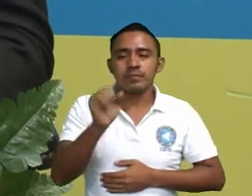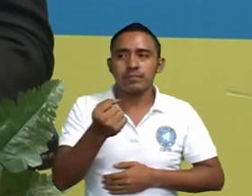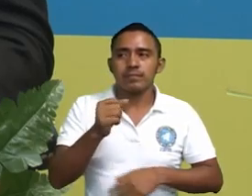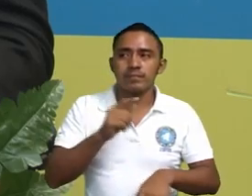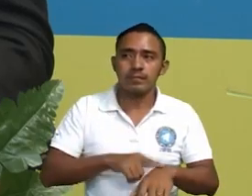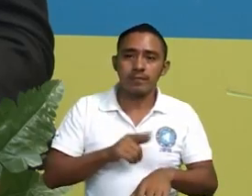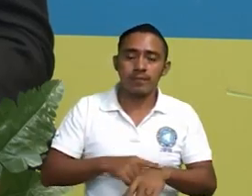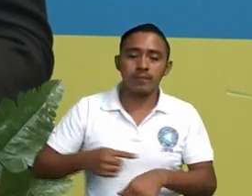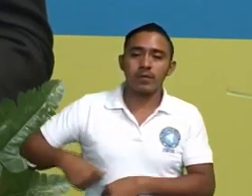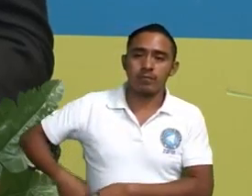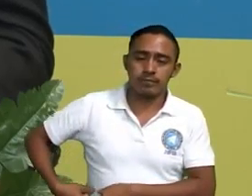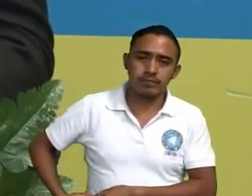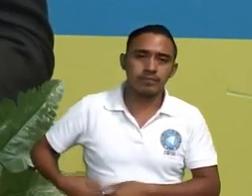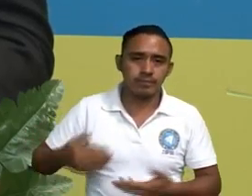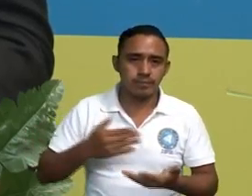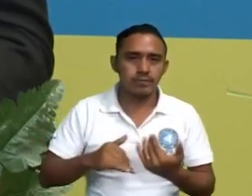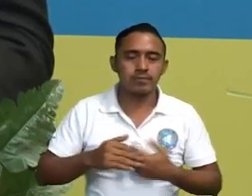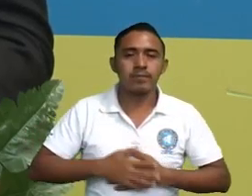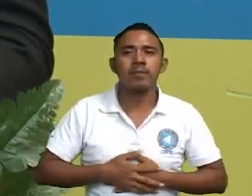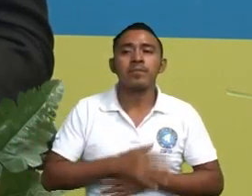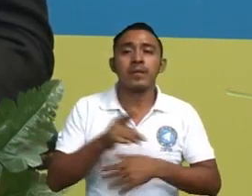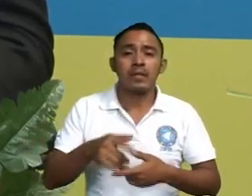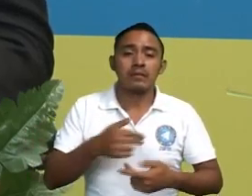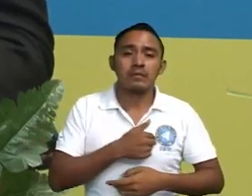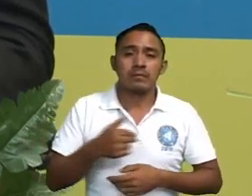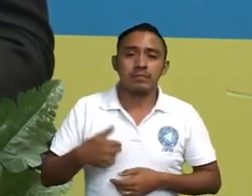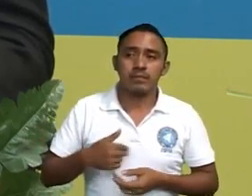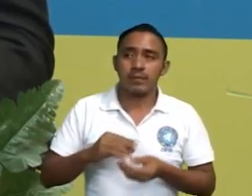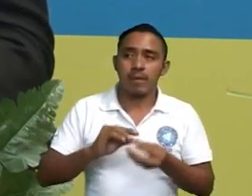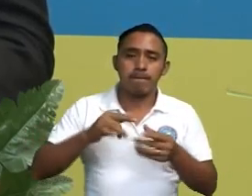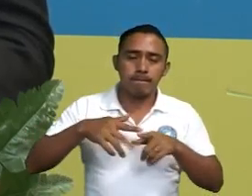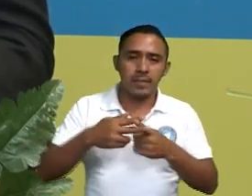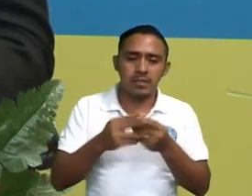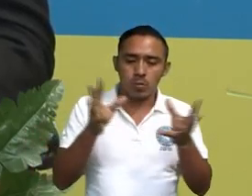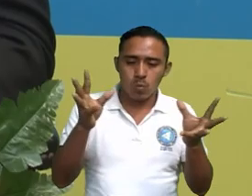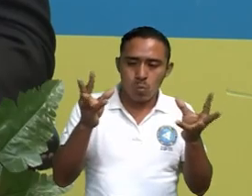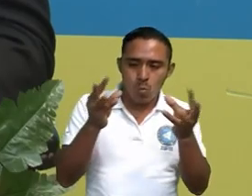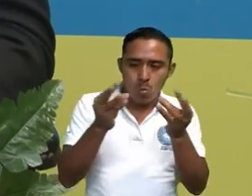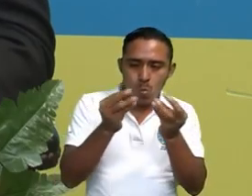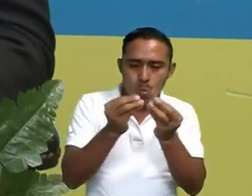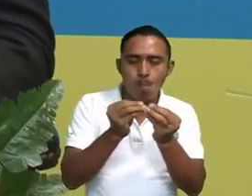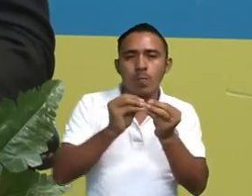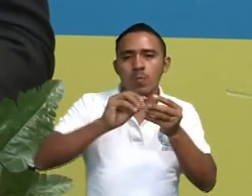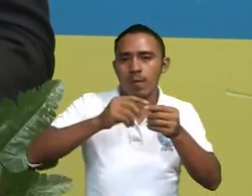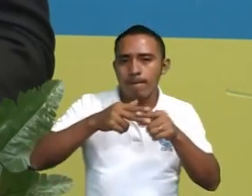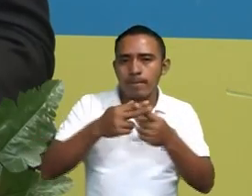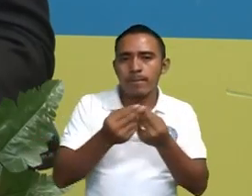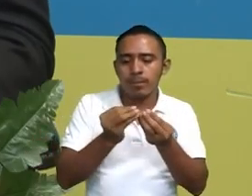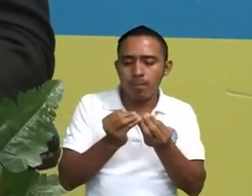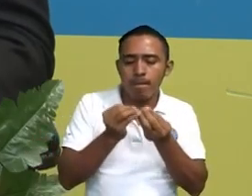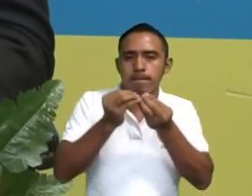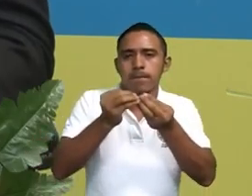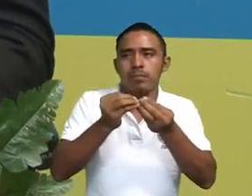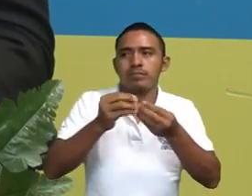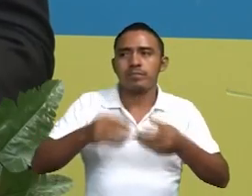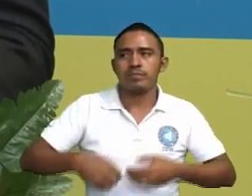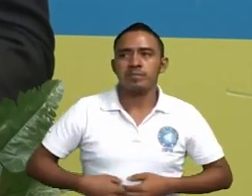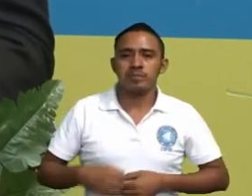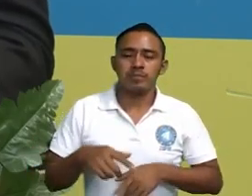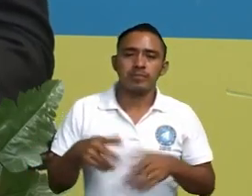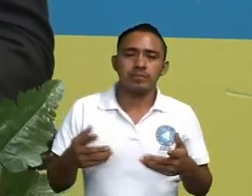en la vesícula, por ejemplo, y permitir que ésta se concentre. Posteriormente se puede precipitar y aparecer